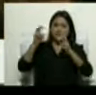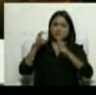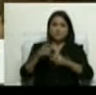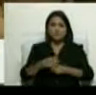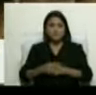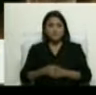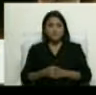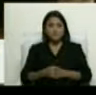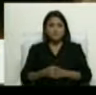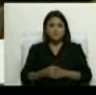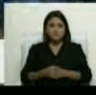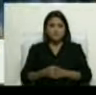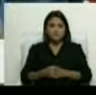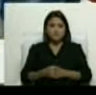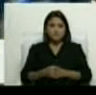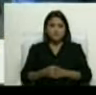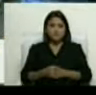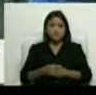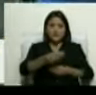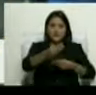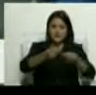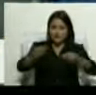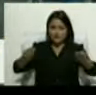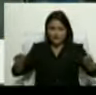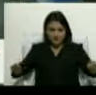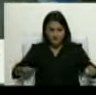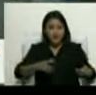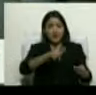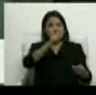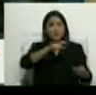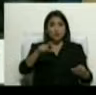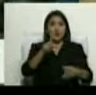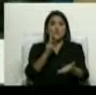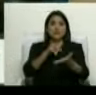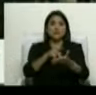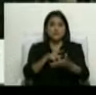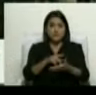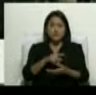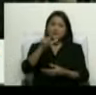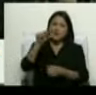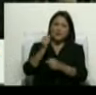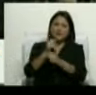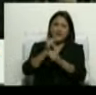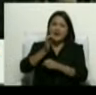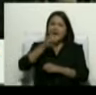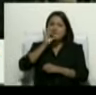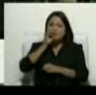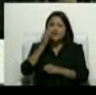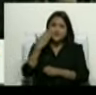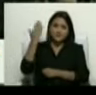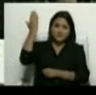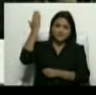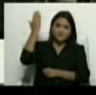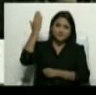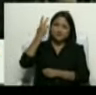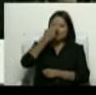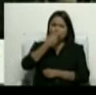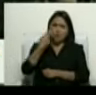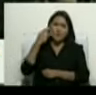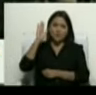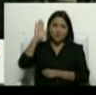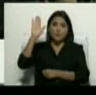fábrica, invitar con los volanteos a nuestros hermanos y hermanas de clase a participar. Trabajadores de la empresa productora de café expresaron su compromiso